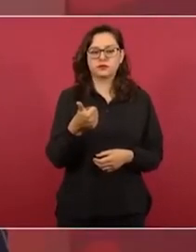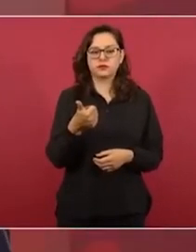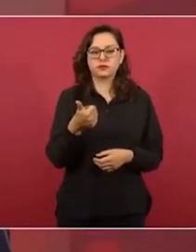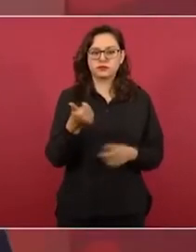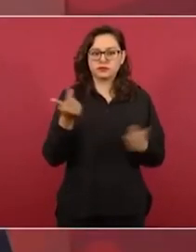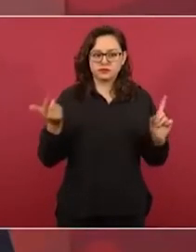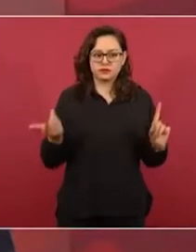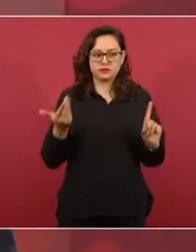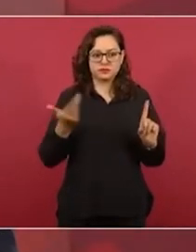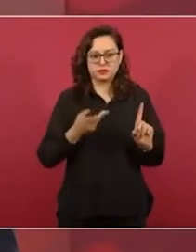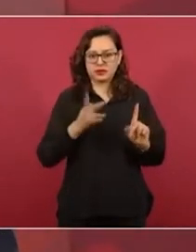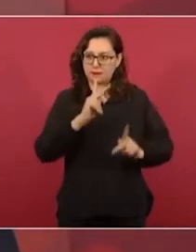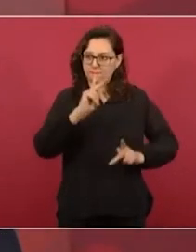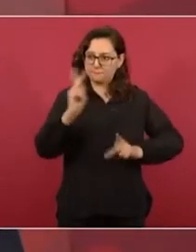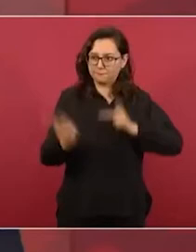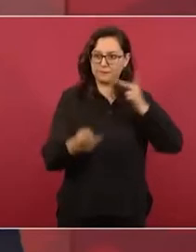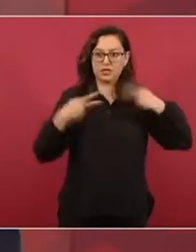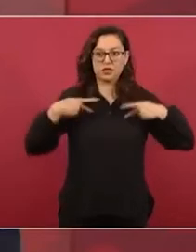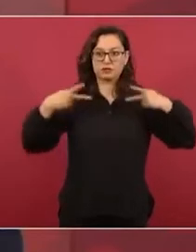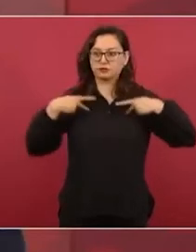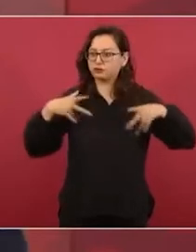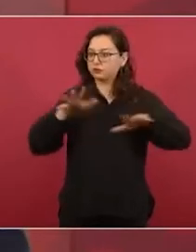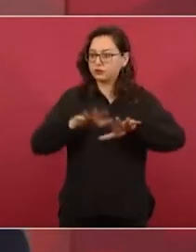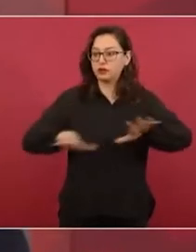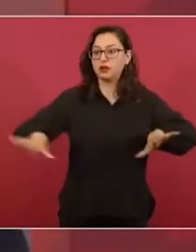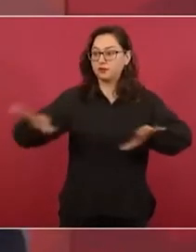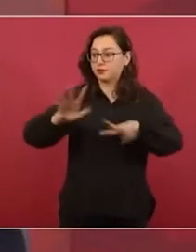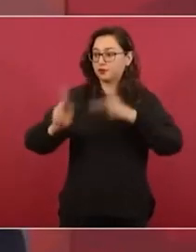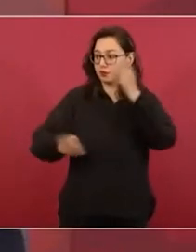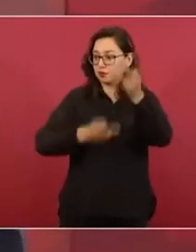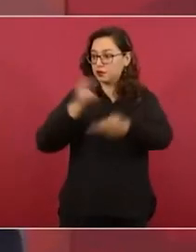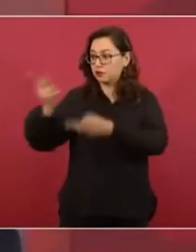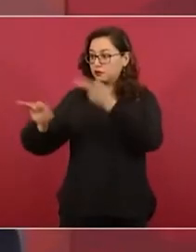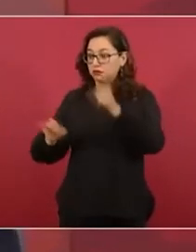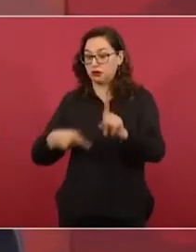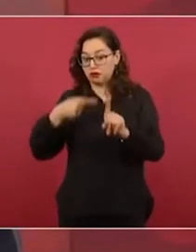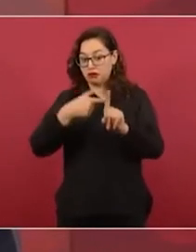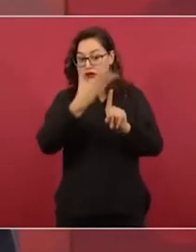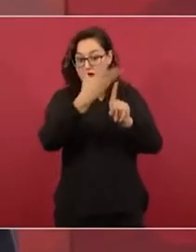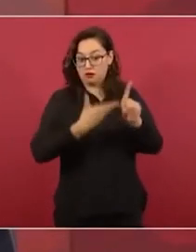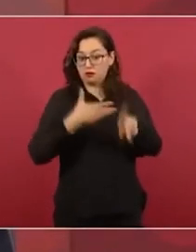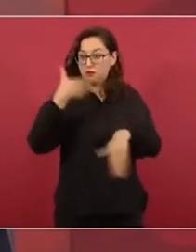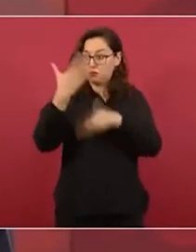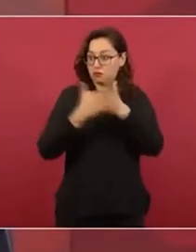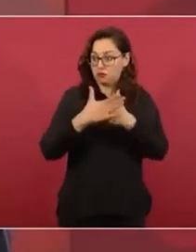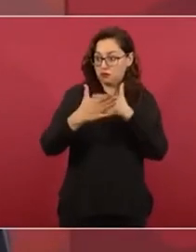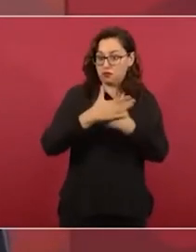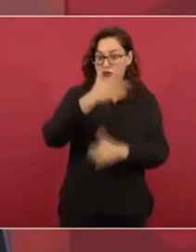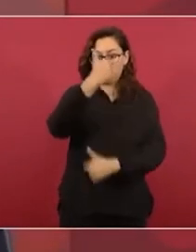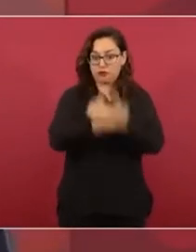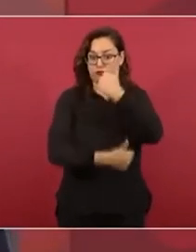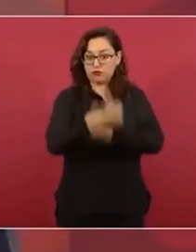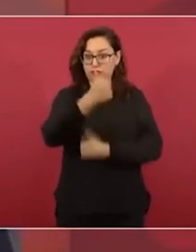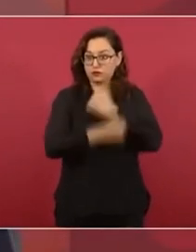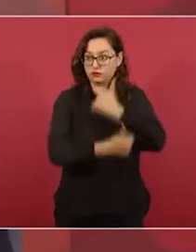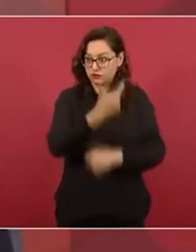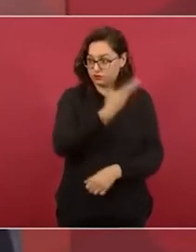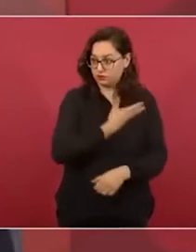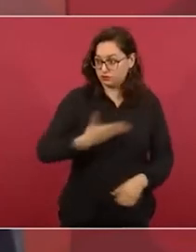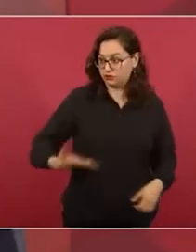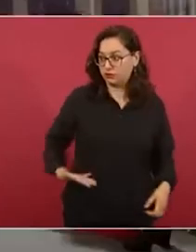Y ahí va saliendo. Y luego, ¿te gustaría que él fuese candidato? ¿Votarías por él?